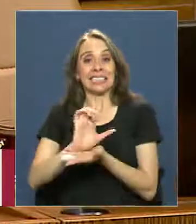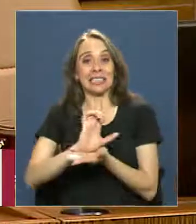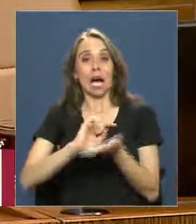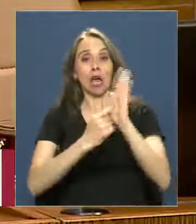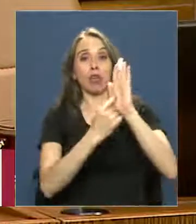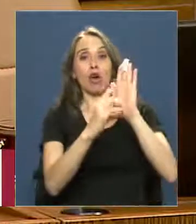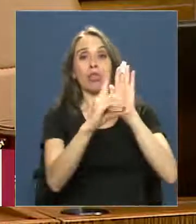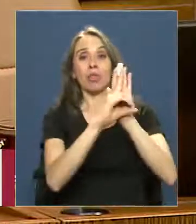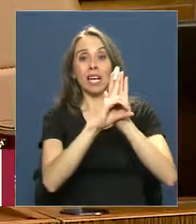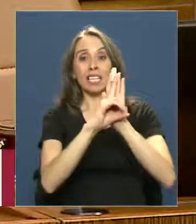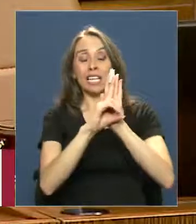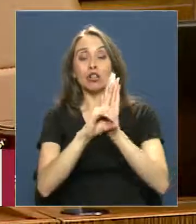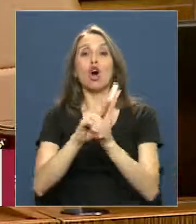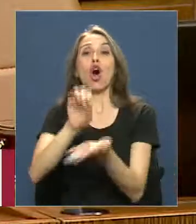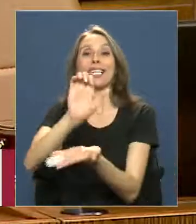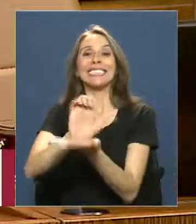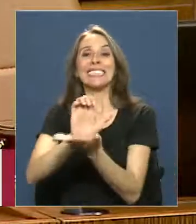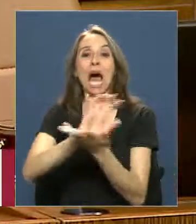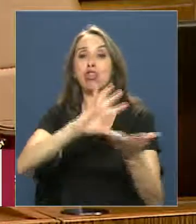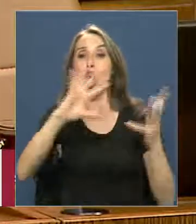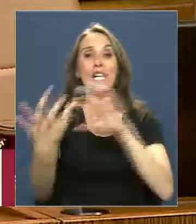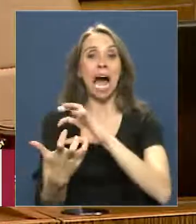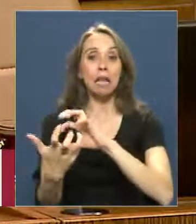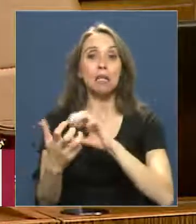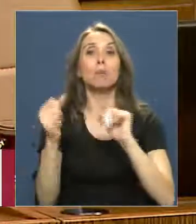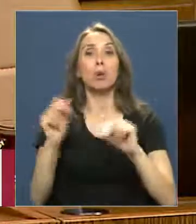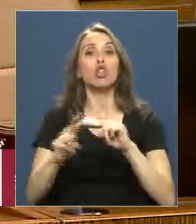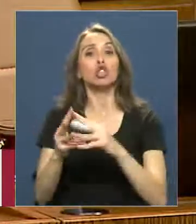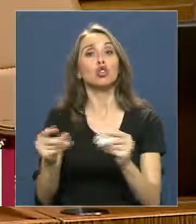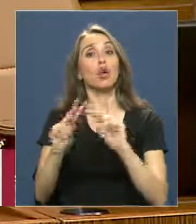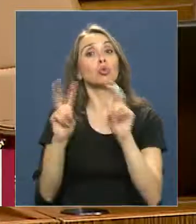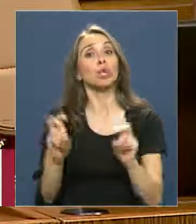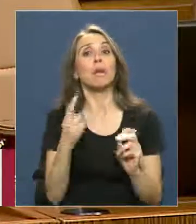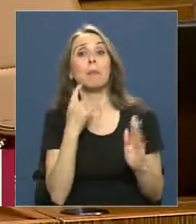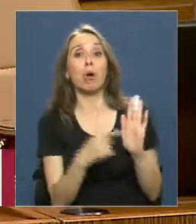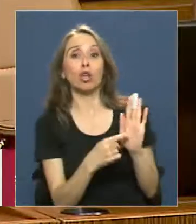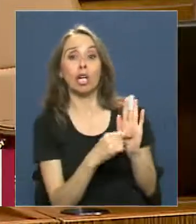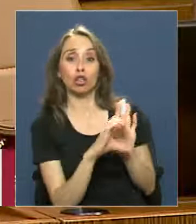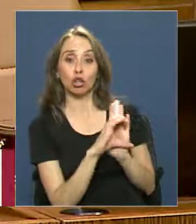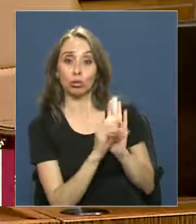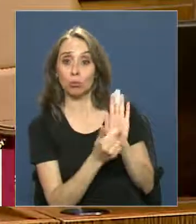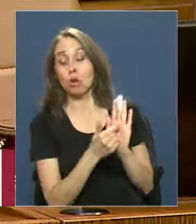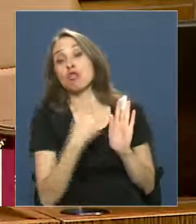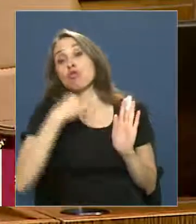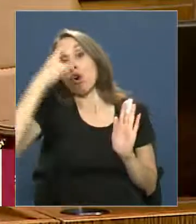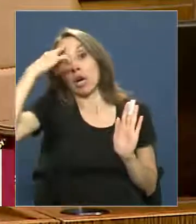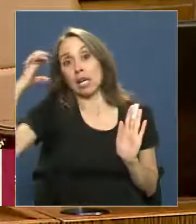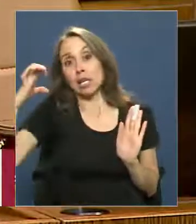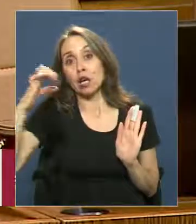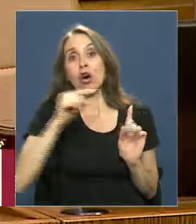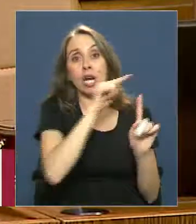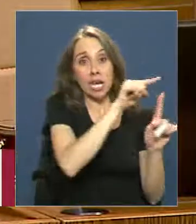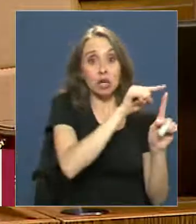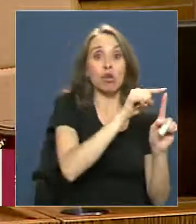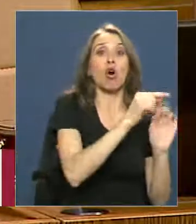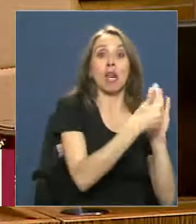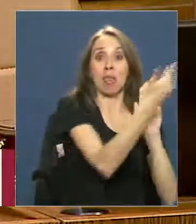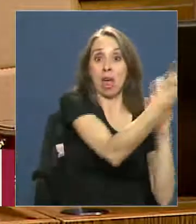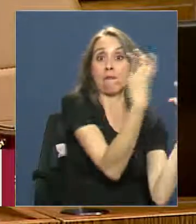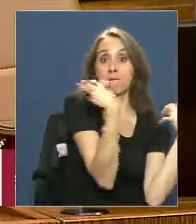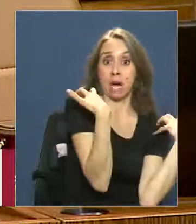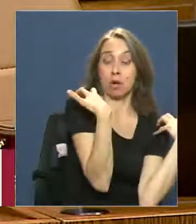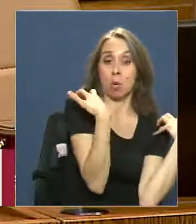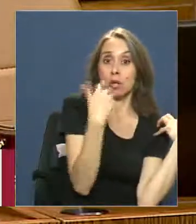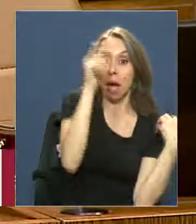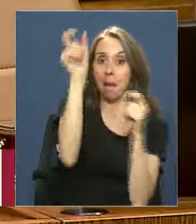catástrofe podría resolver este tema, porque la autoridad, supongo, perseguirá a todos aquellos